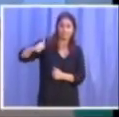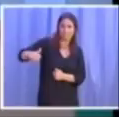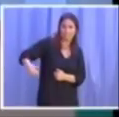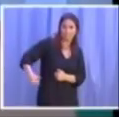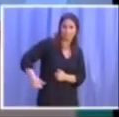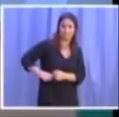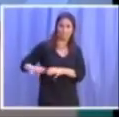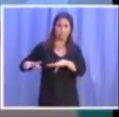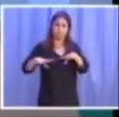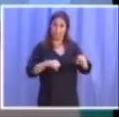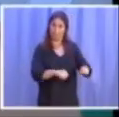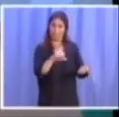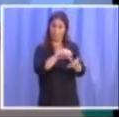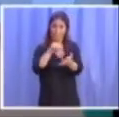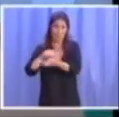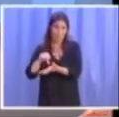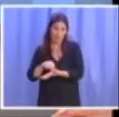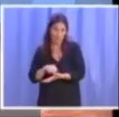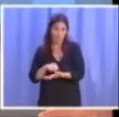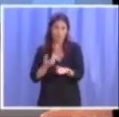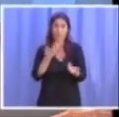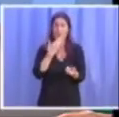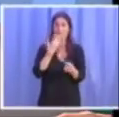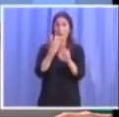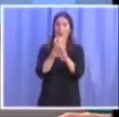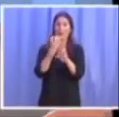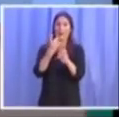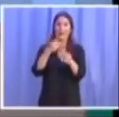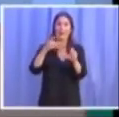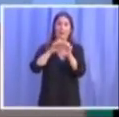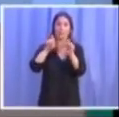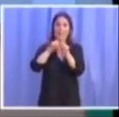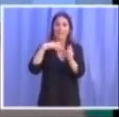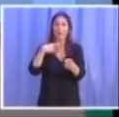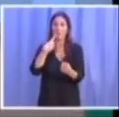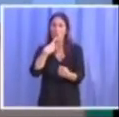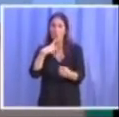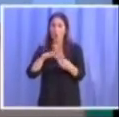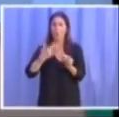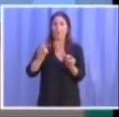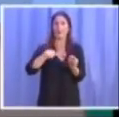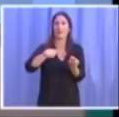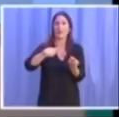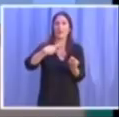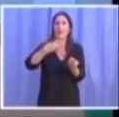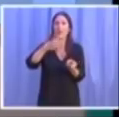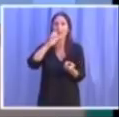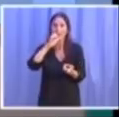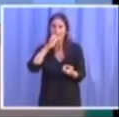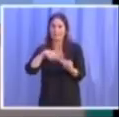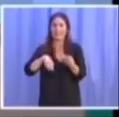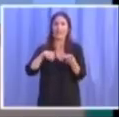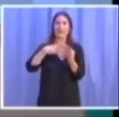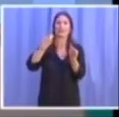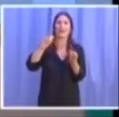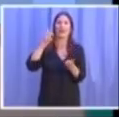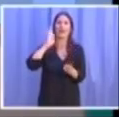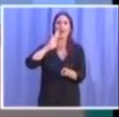de la ciudad. Empresas como Rover, como Inagra, como Emasagra,